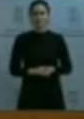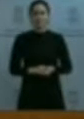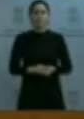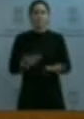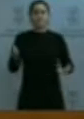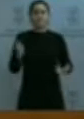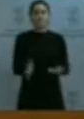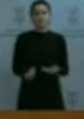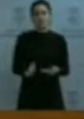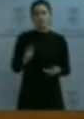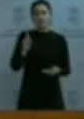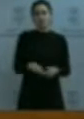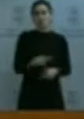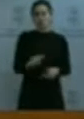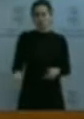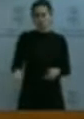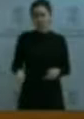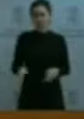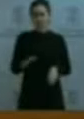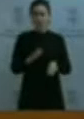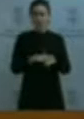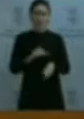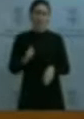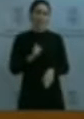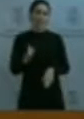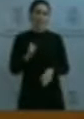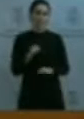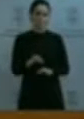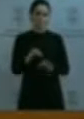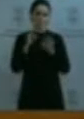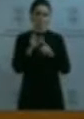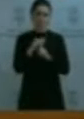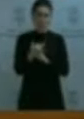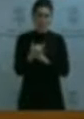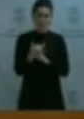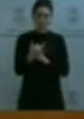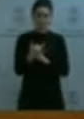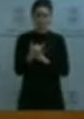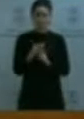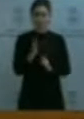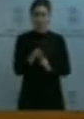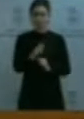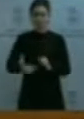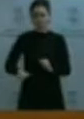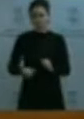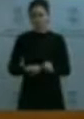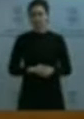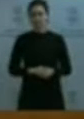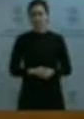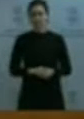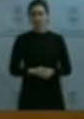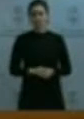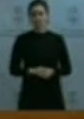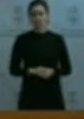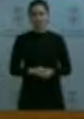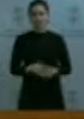intenten aprovechar de la situación de los afectados. Hemos visto cómo distintas personas